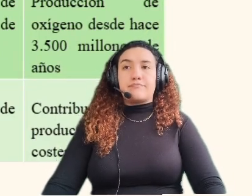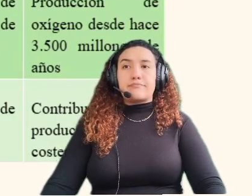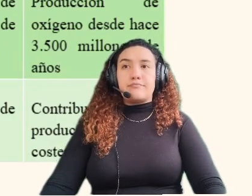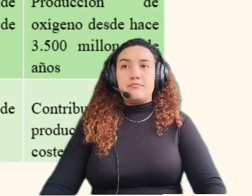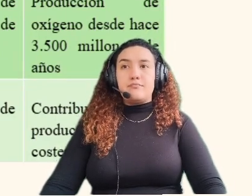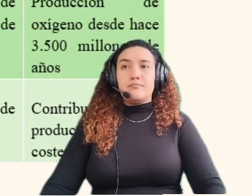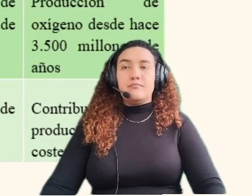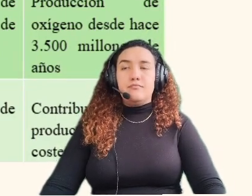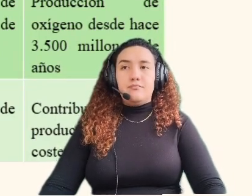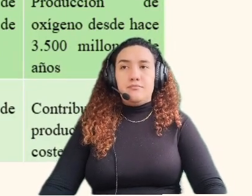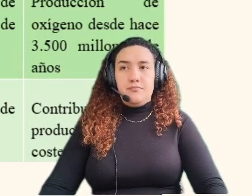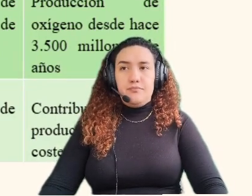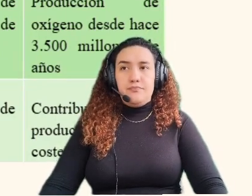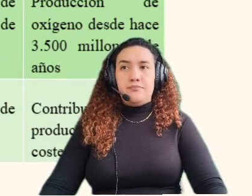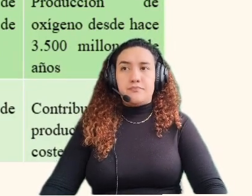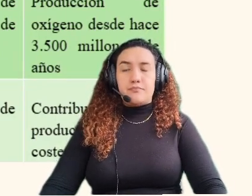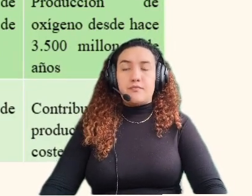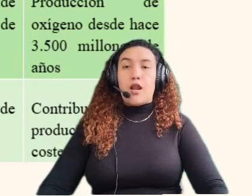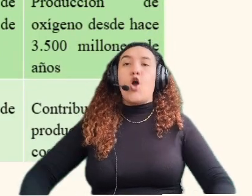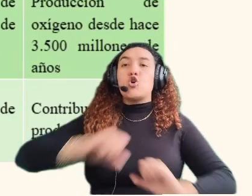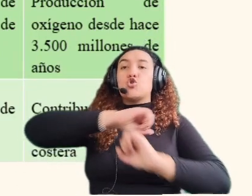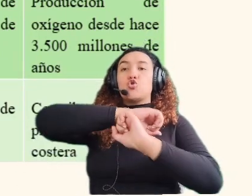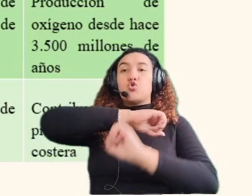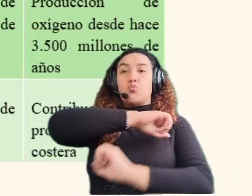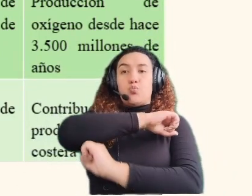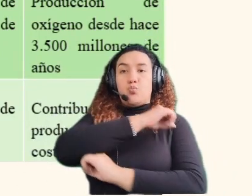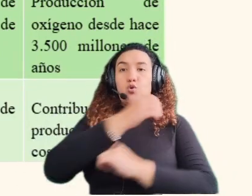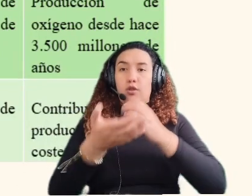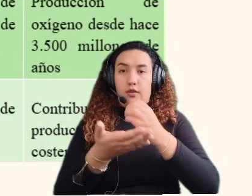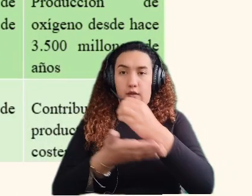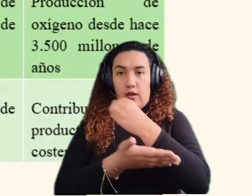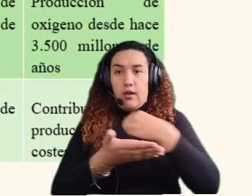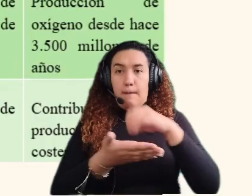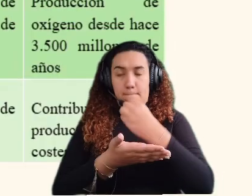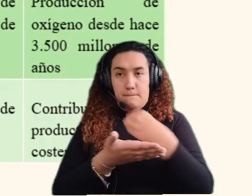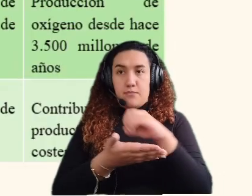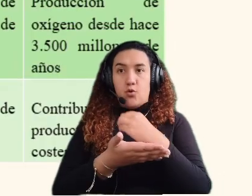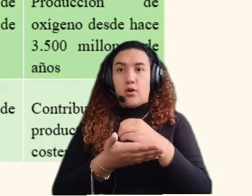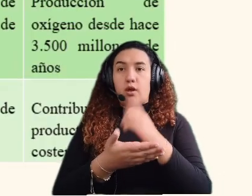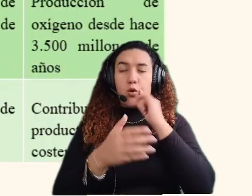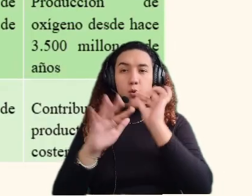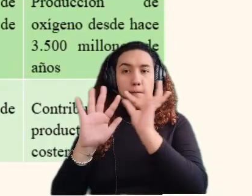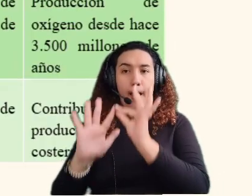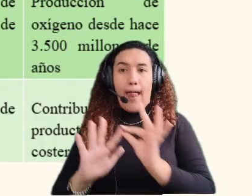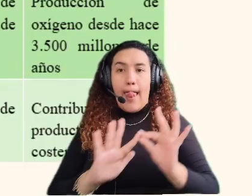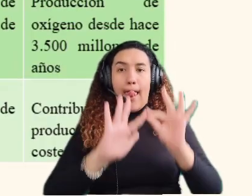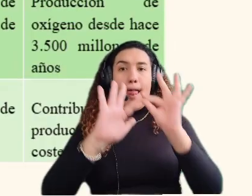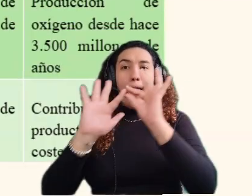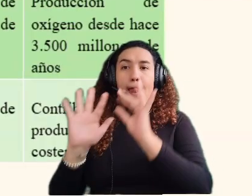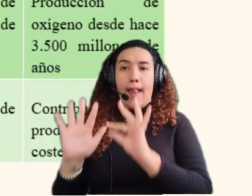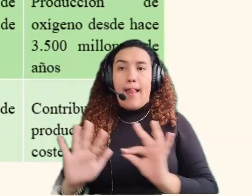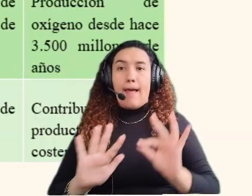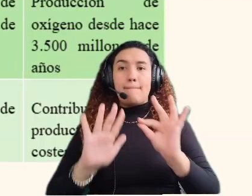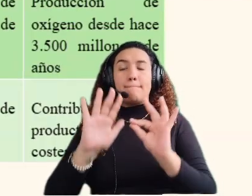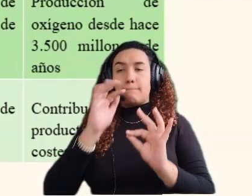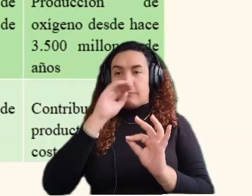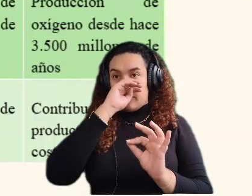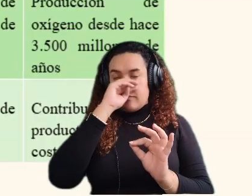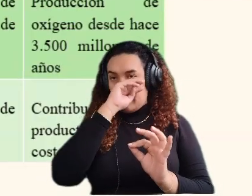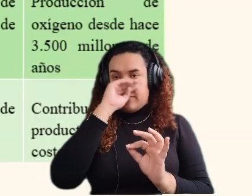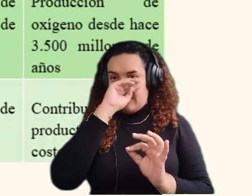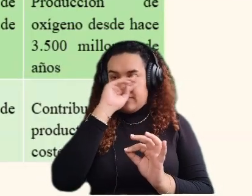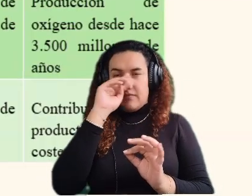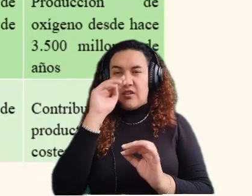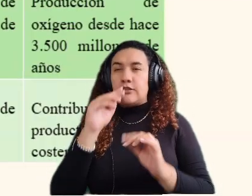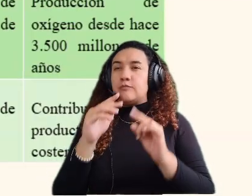nuestros fundamentos biológicos del fitoplancton. Pues el fitoplancton es un conjunto de organismos microscópicos